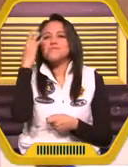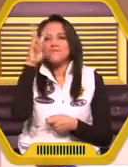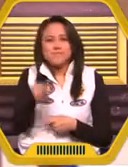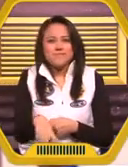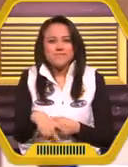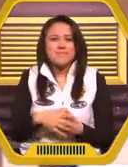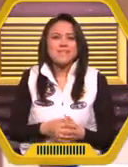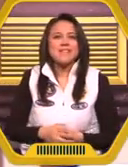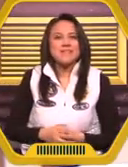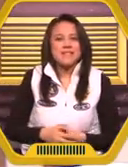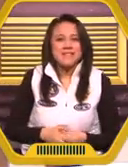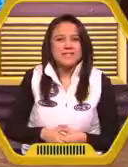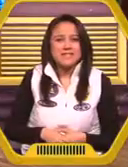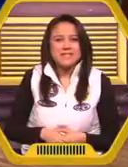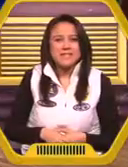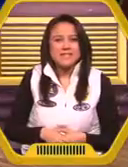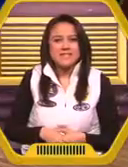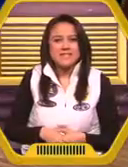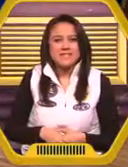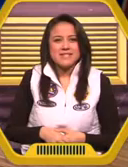En polvo.